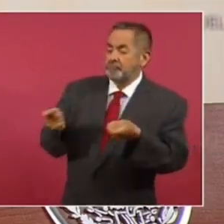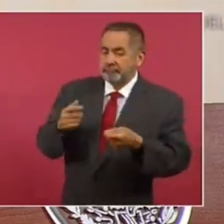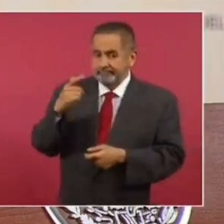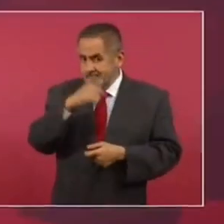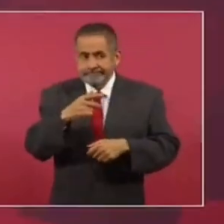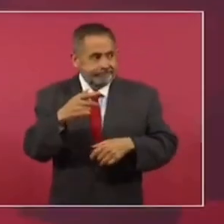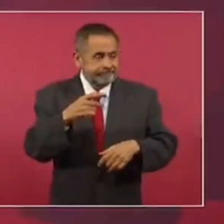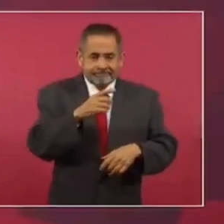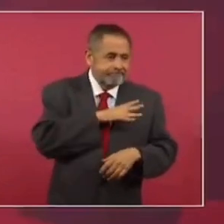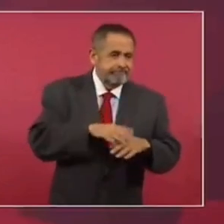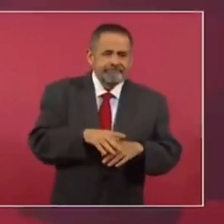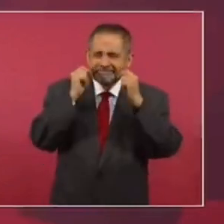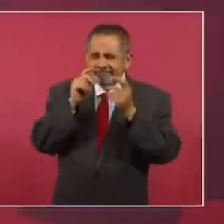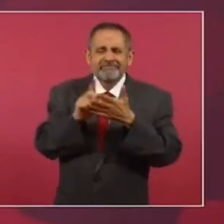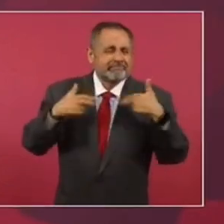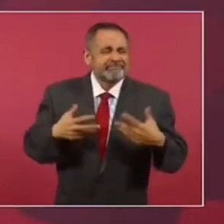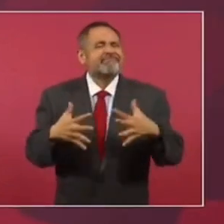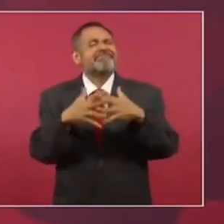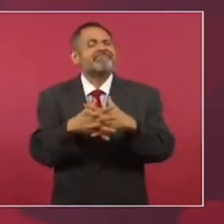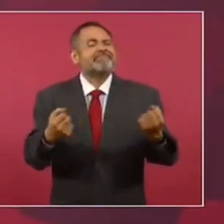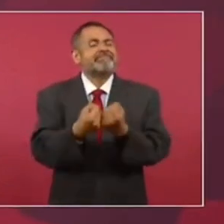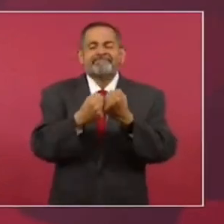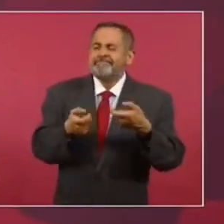y de la violación de los derechos humanos, de la guerra.